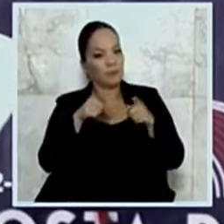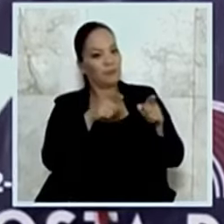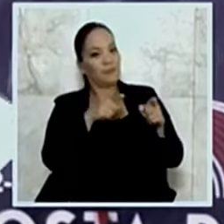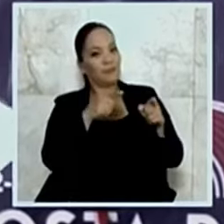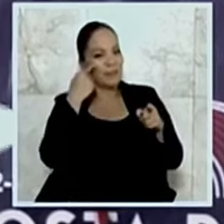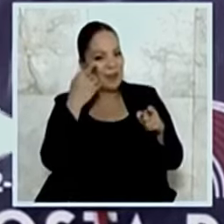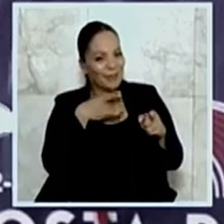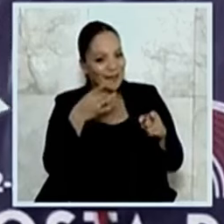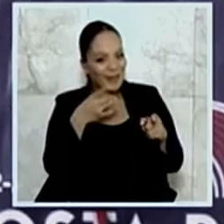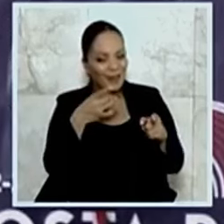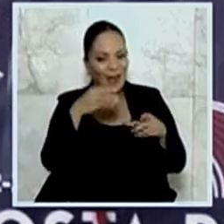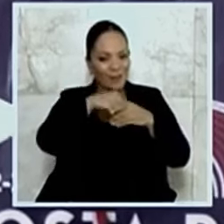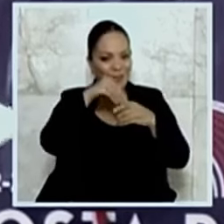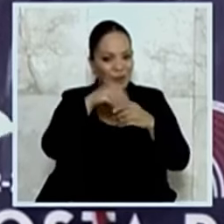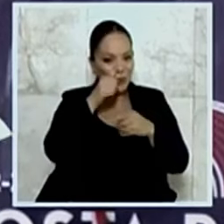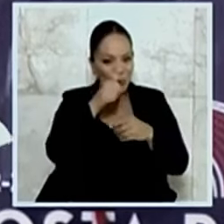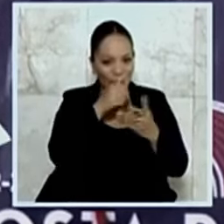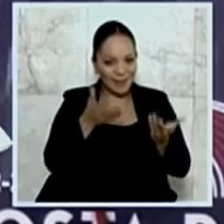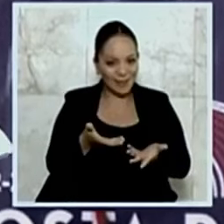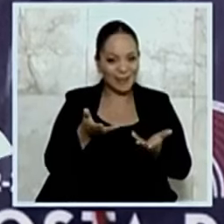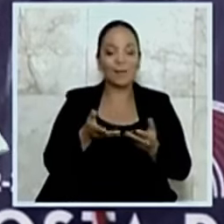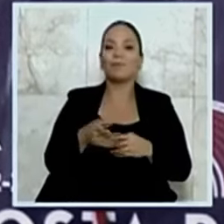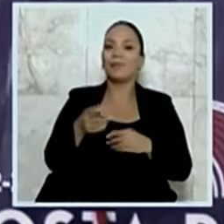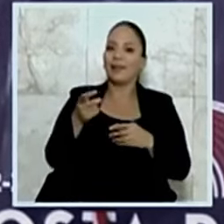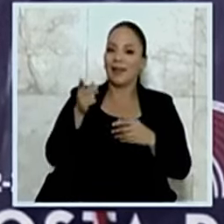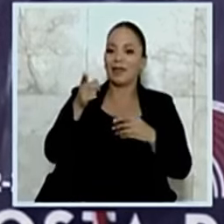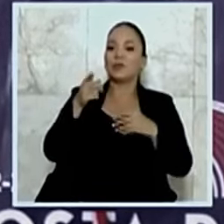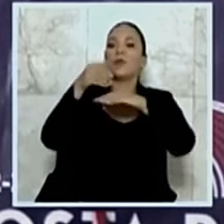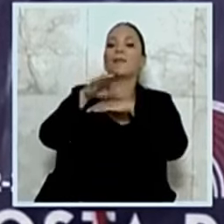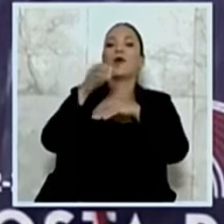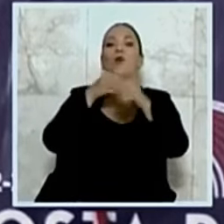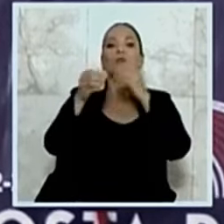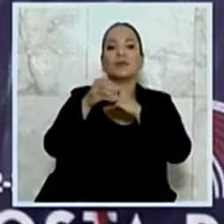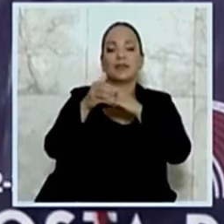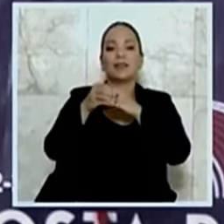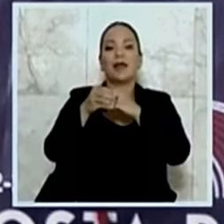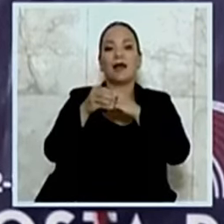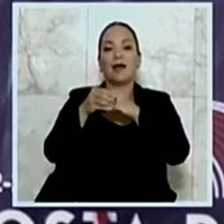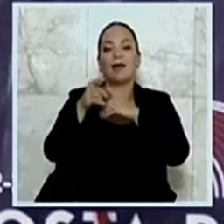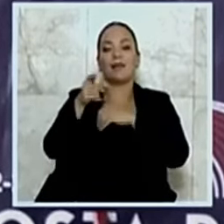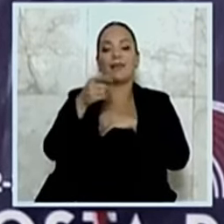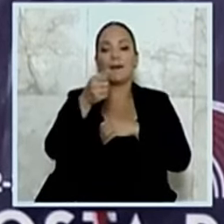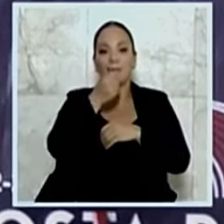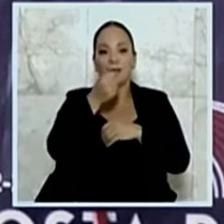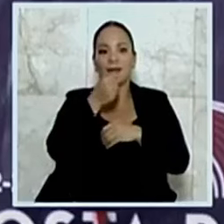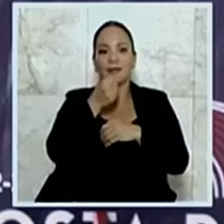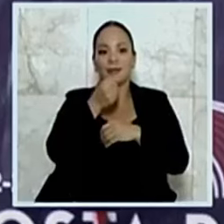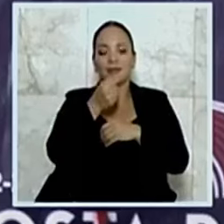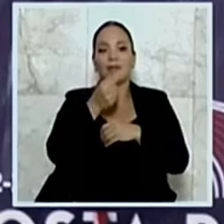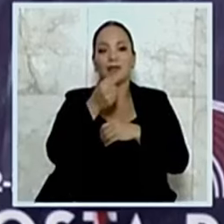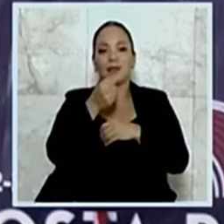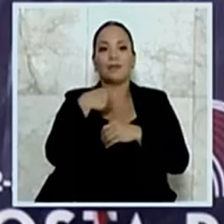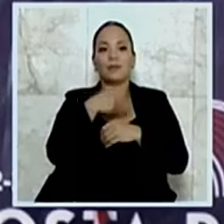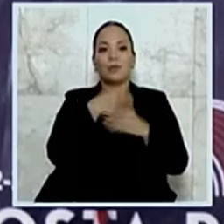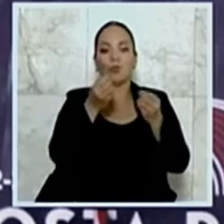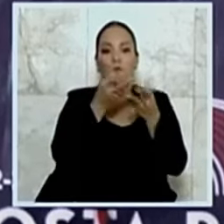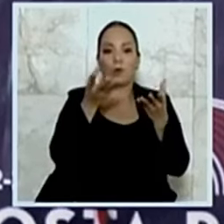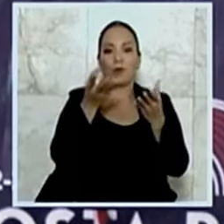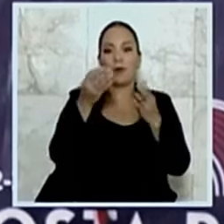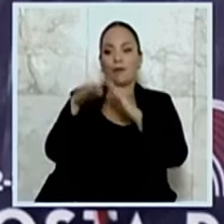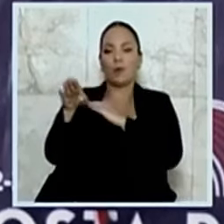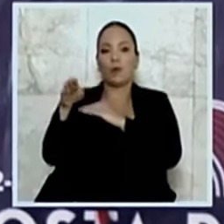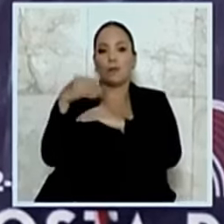para desestimación y por almacenamiento de droga. Almacenamiento de drogas, vea usted.